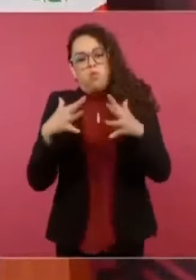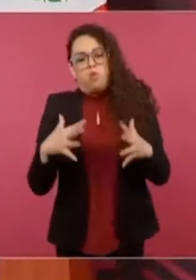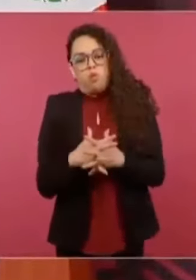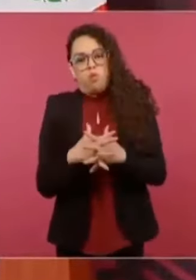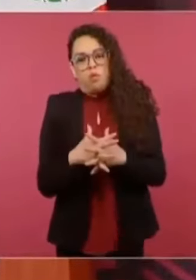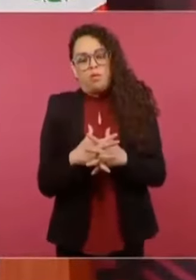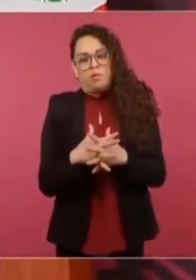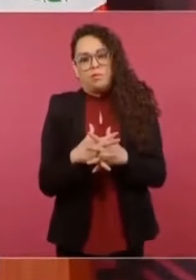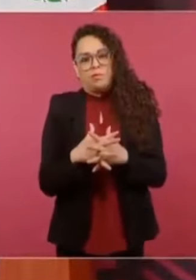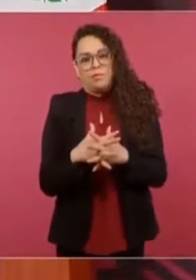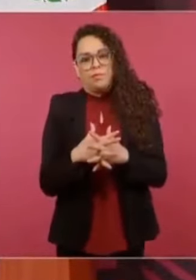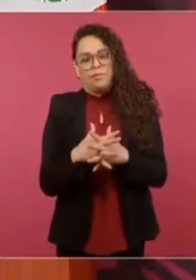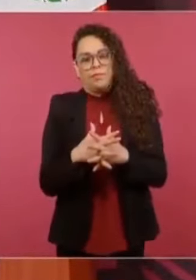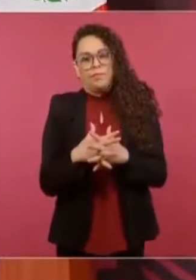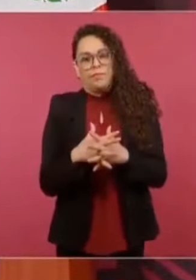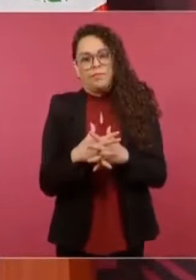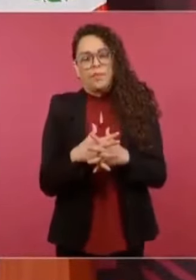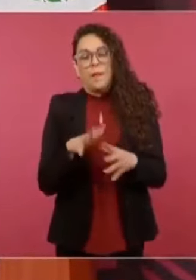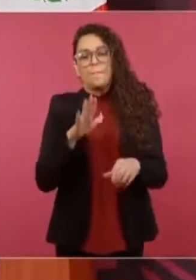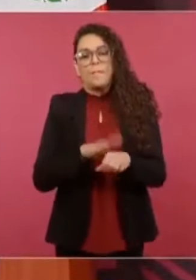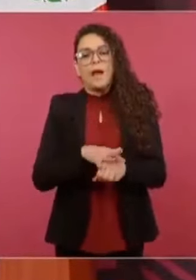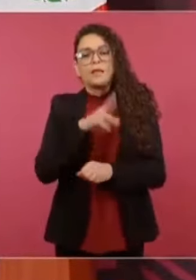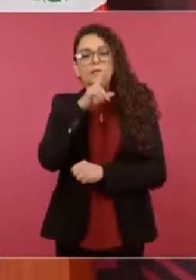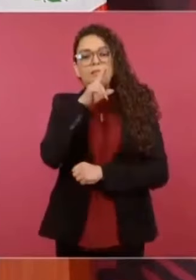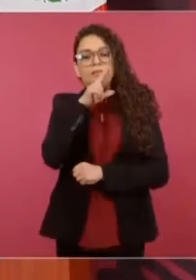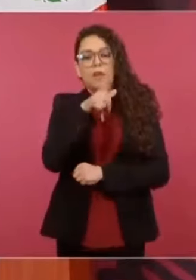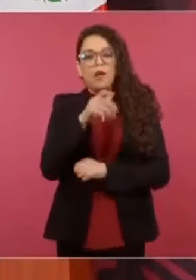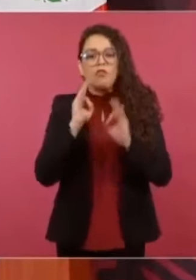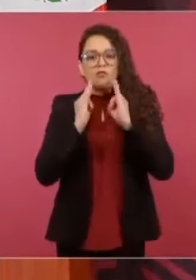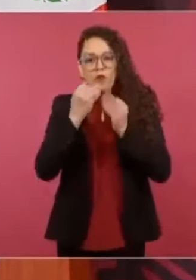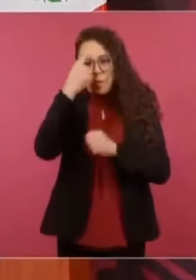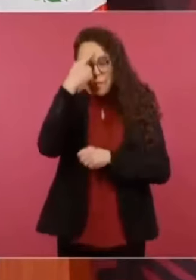La solución necesita de más tiempo.